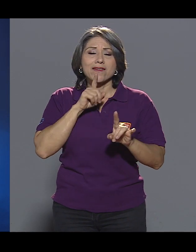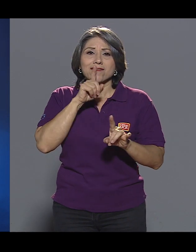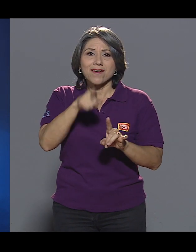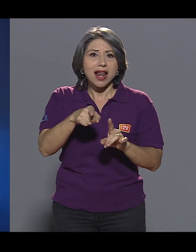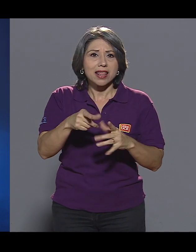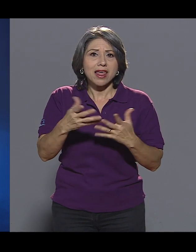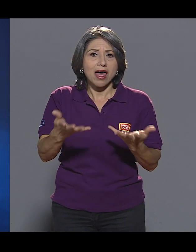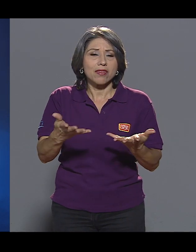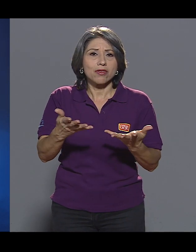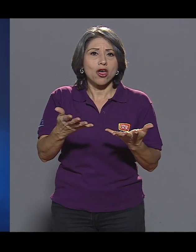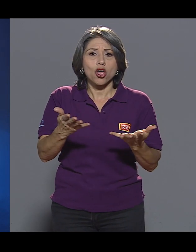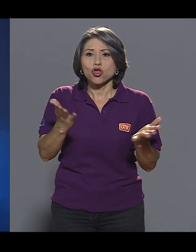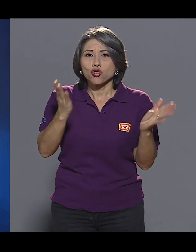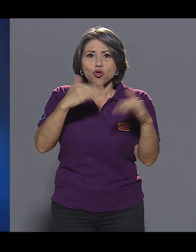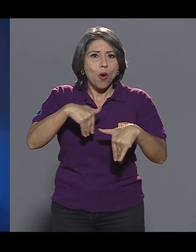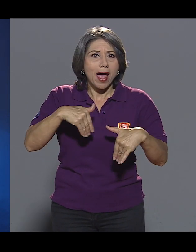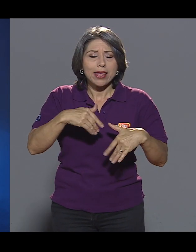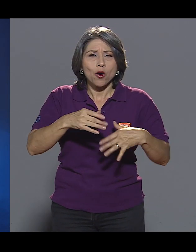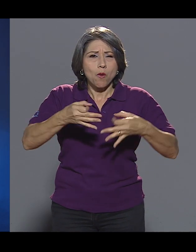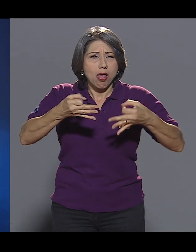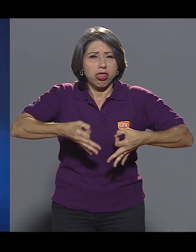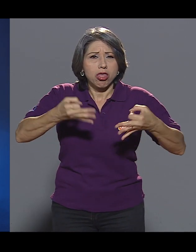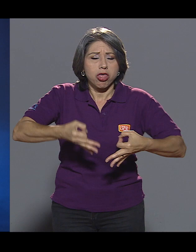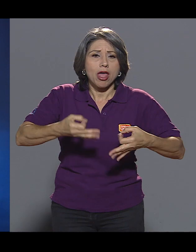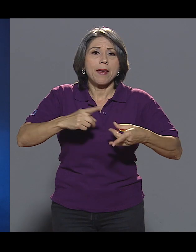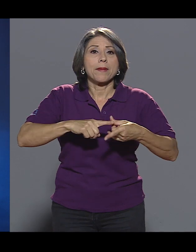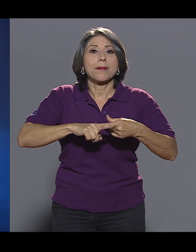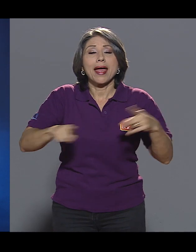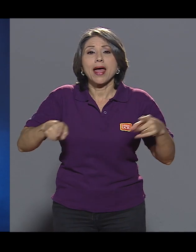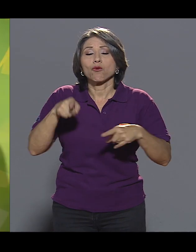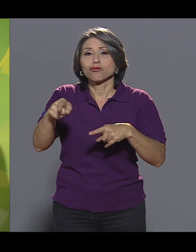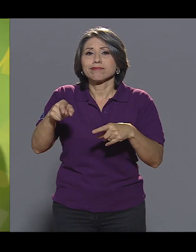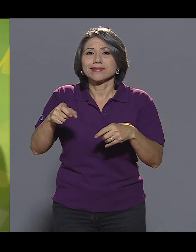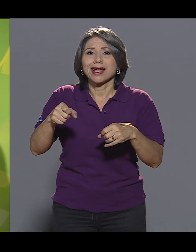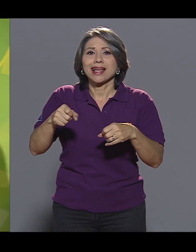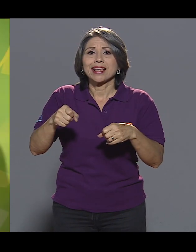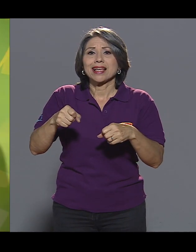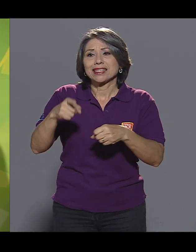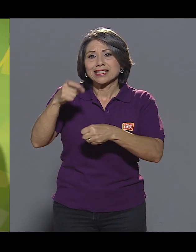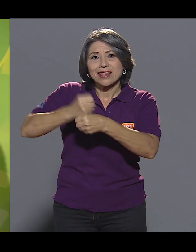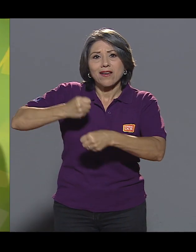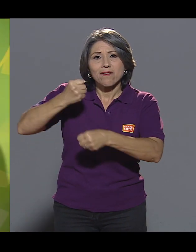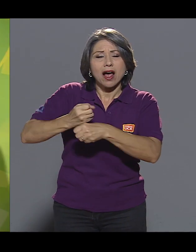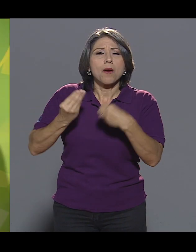ley. Por ende, son figuras en las que se trabaja mucho lo que es en la parte privada, o sea, son servicios